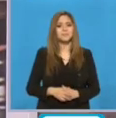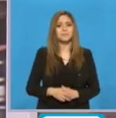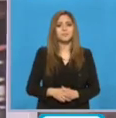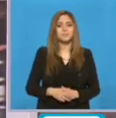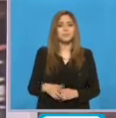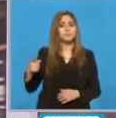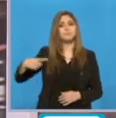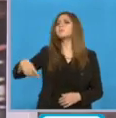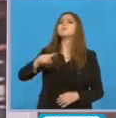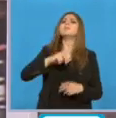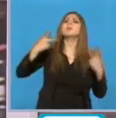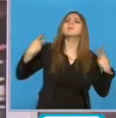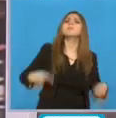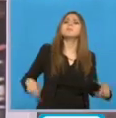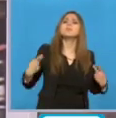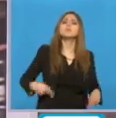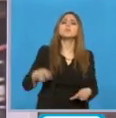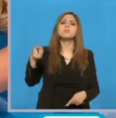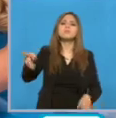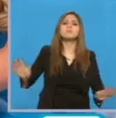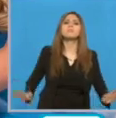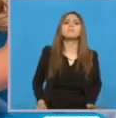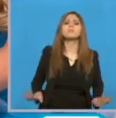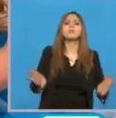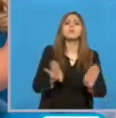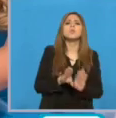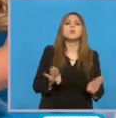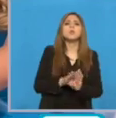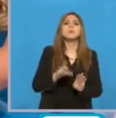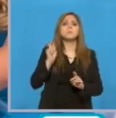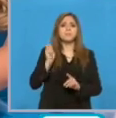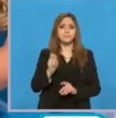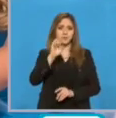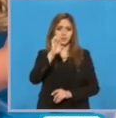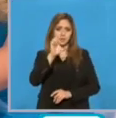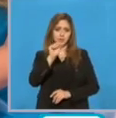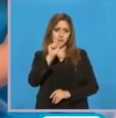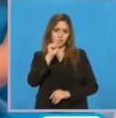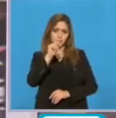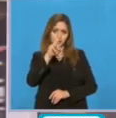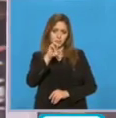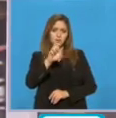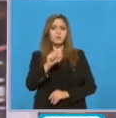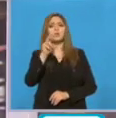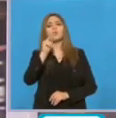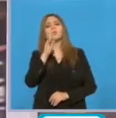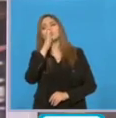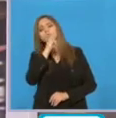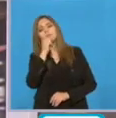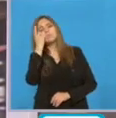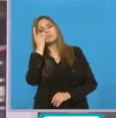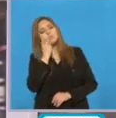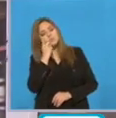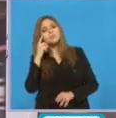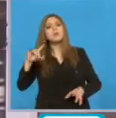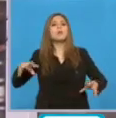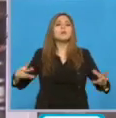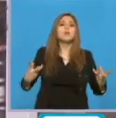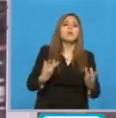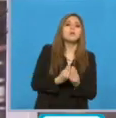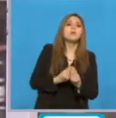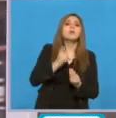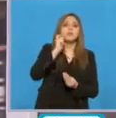personas asocian este tipo de comportamientos quizá con mucho estrés u otro tipo de alteraciones del sueño que pueden combinarse, como entre otras,